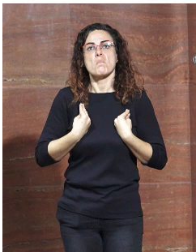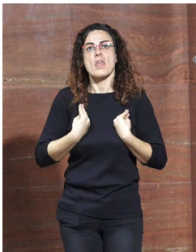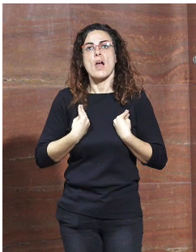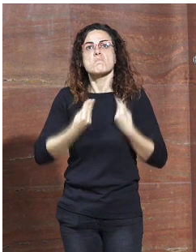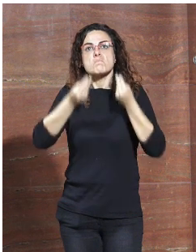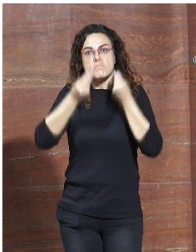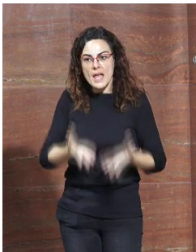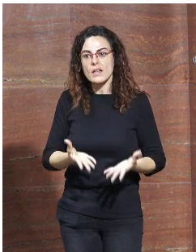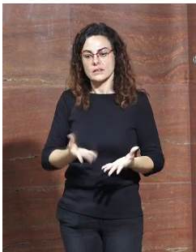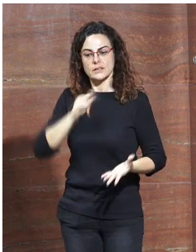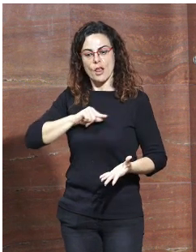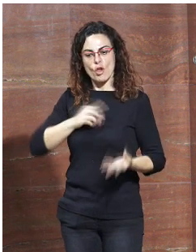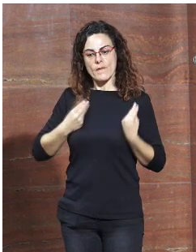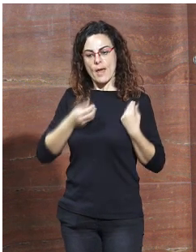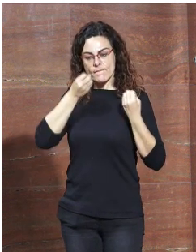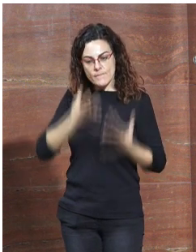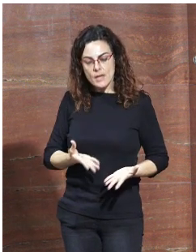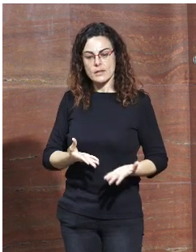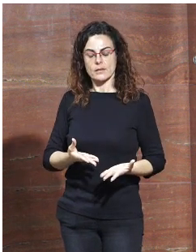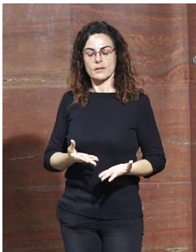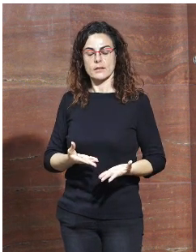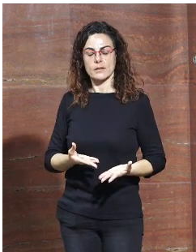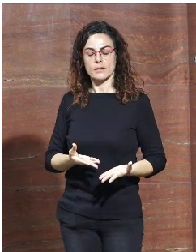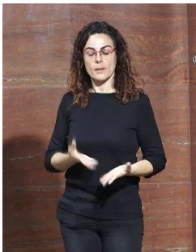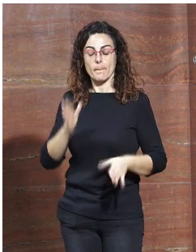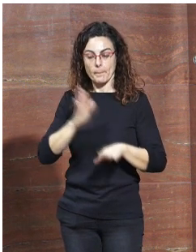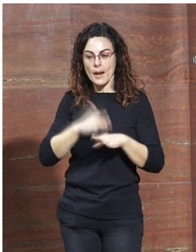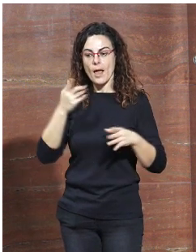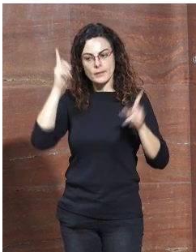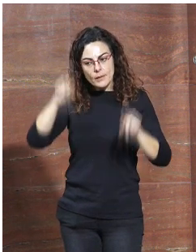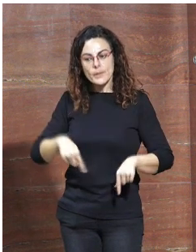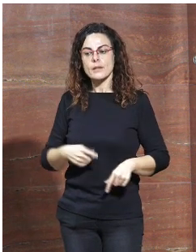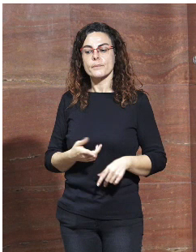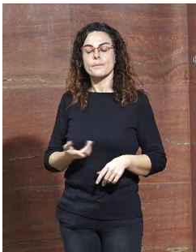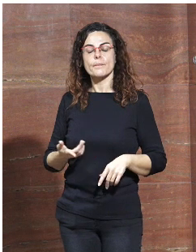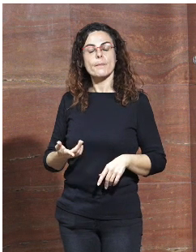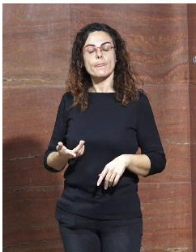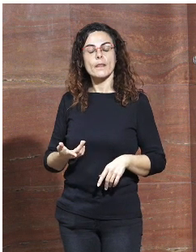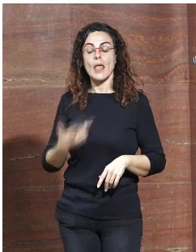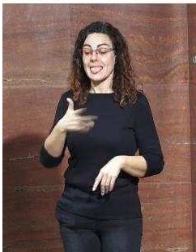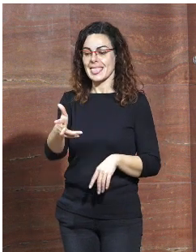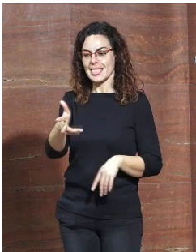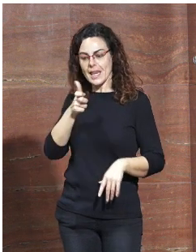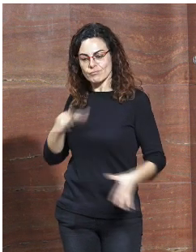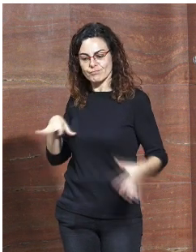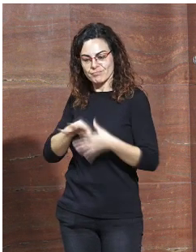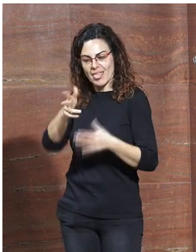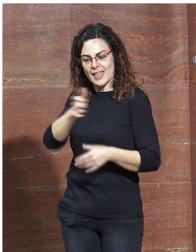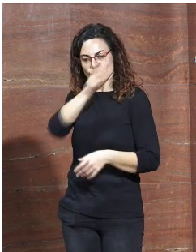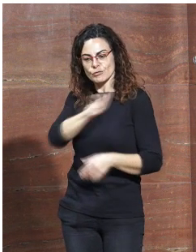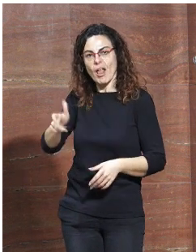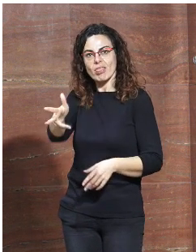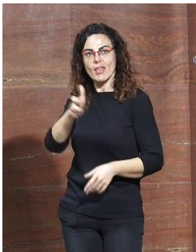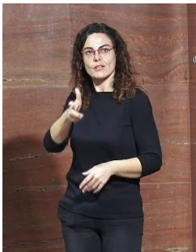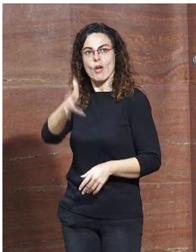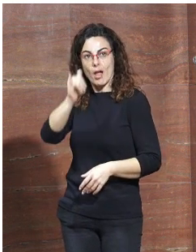vivida, para que una asistencia para que tenga una asistencia en el derecho, y todo lo